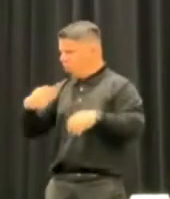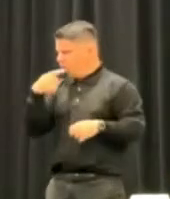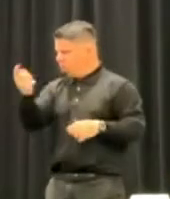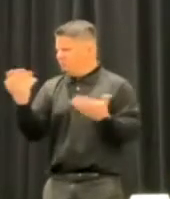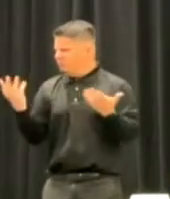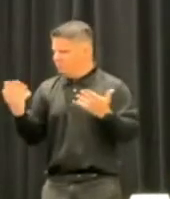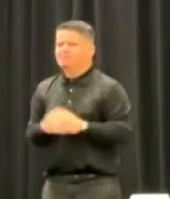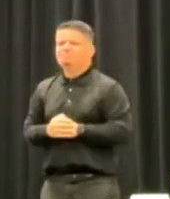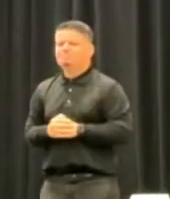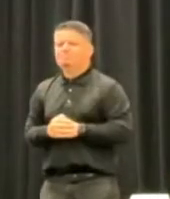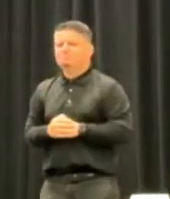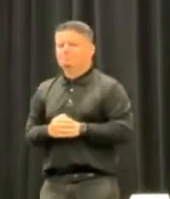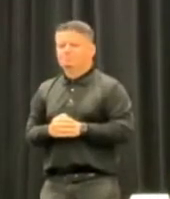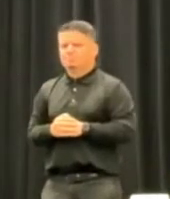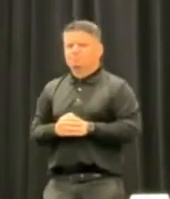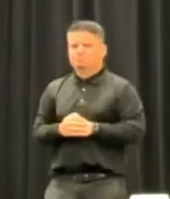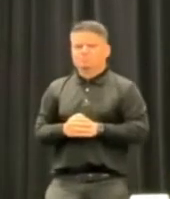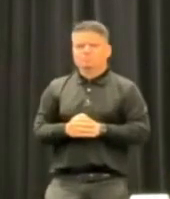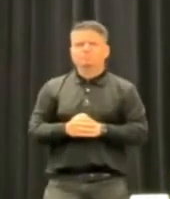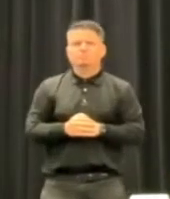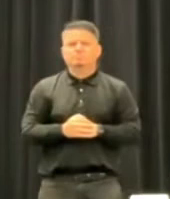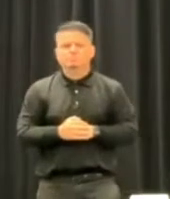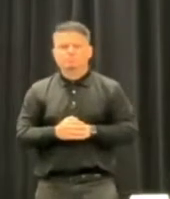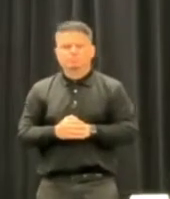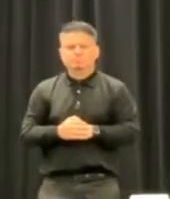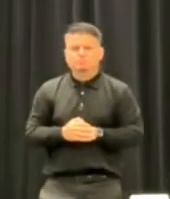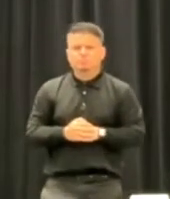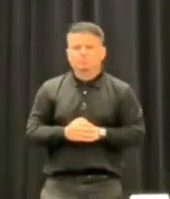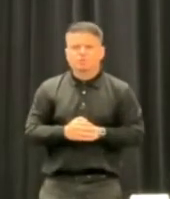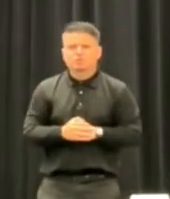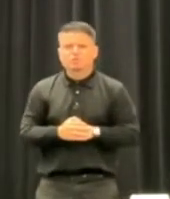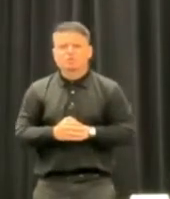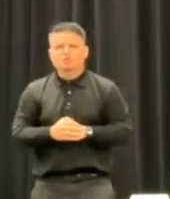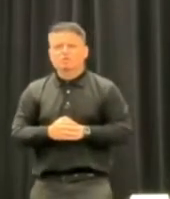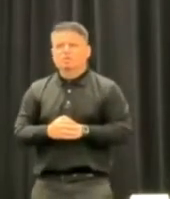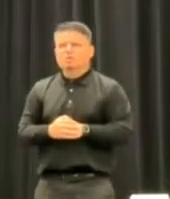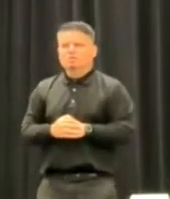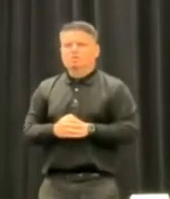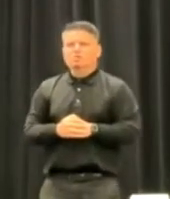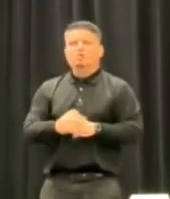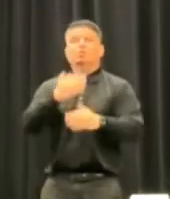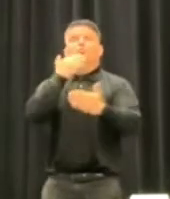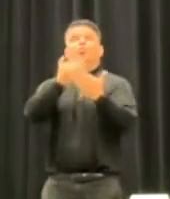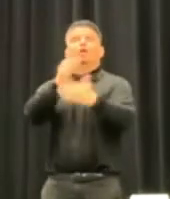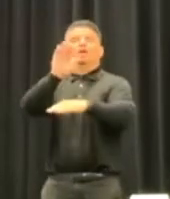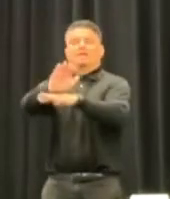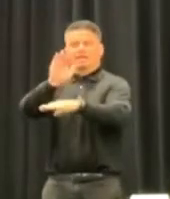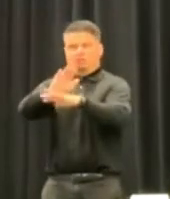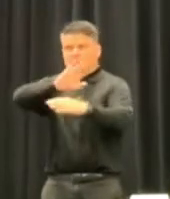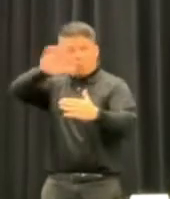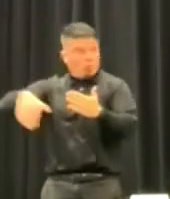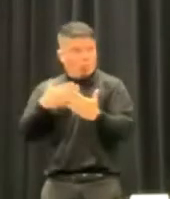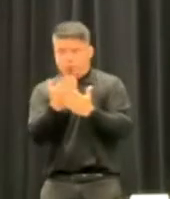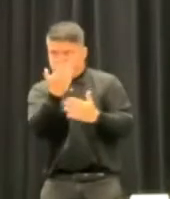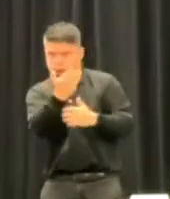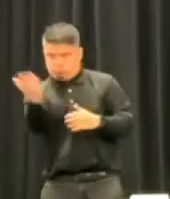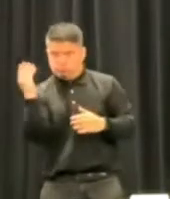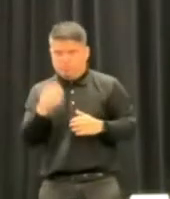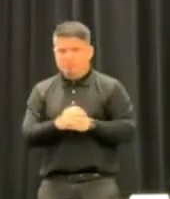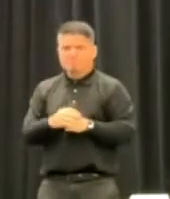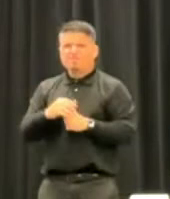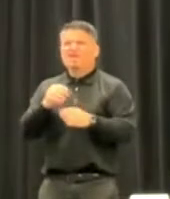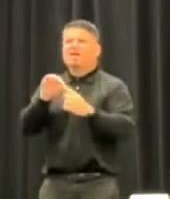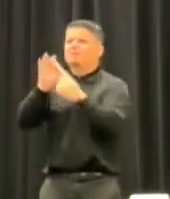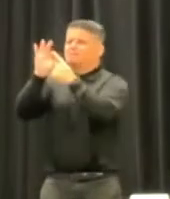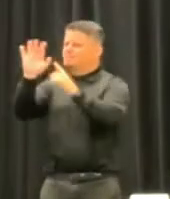muy buenas tardes a todos en la mesa profesor al la prensa en particular que son de los de los más interesantes hoy